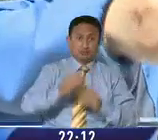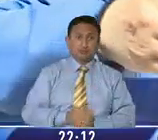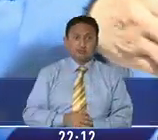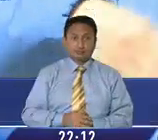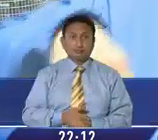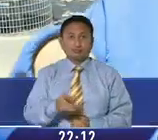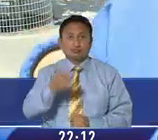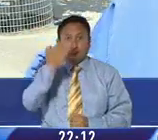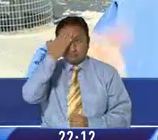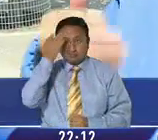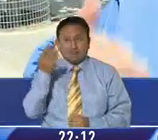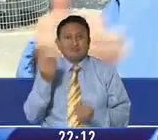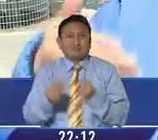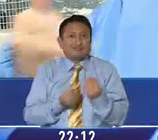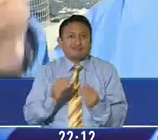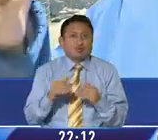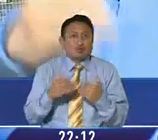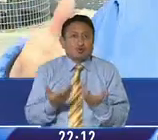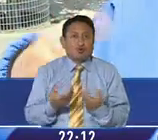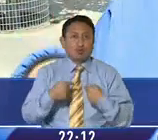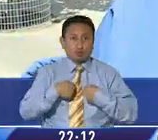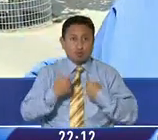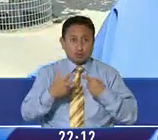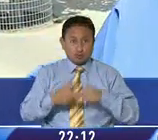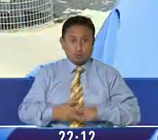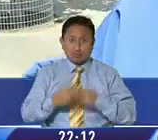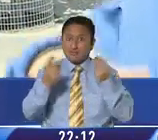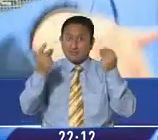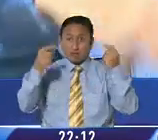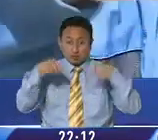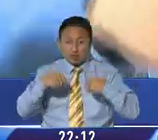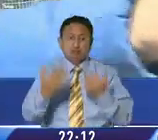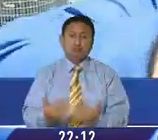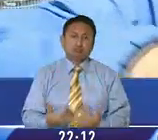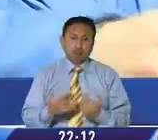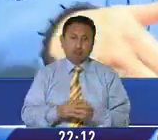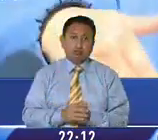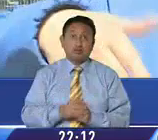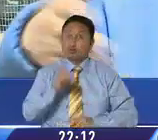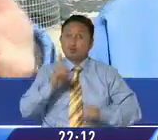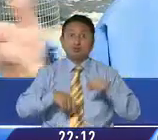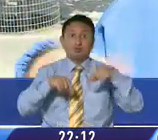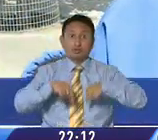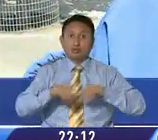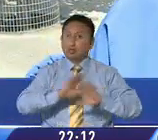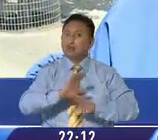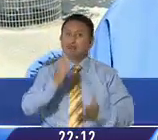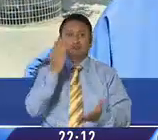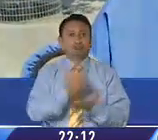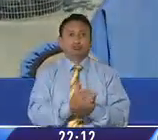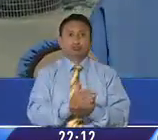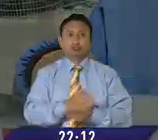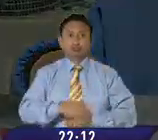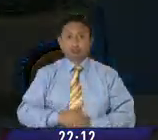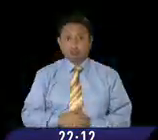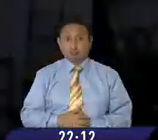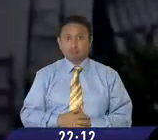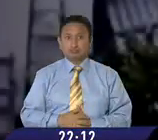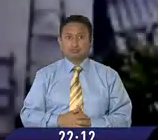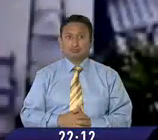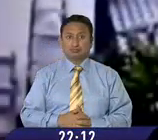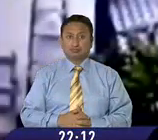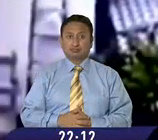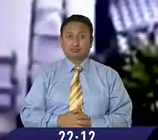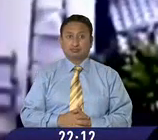sabrán qué decirnos, cómo hacer y para nosotros arrancar rápido, porque no podemos estar perdiendo más terreno. Ya basta de perder tanto terreno para nosotros.